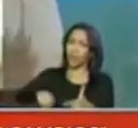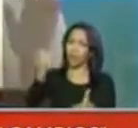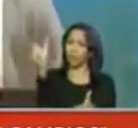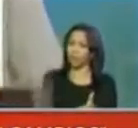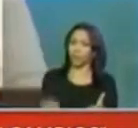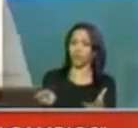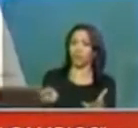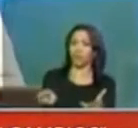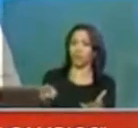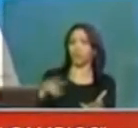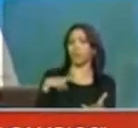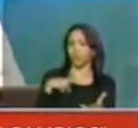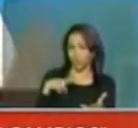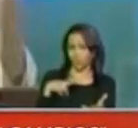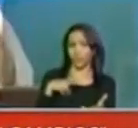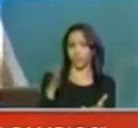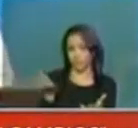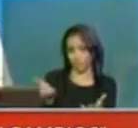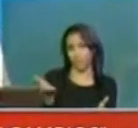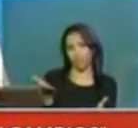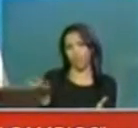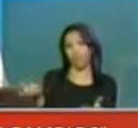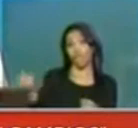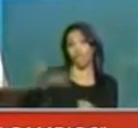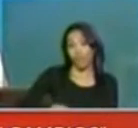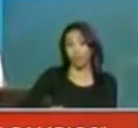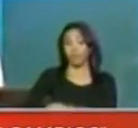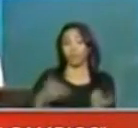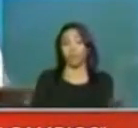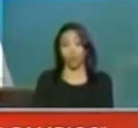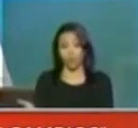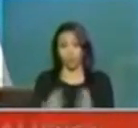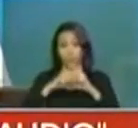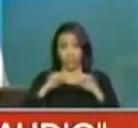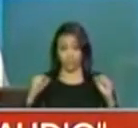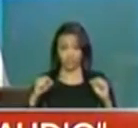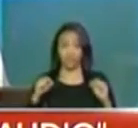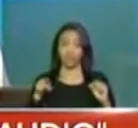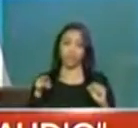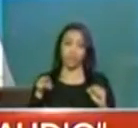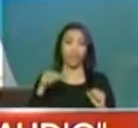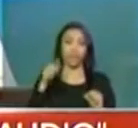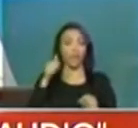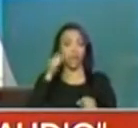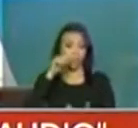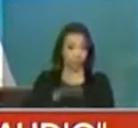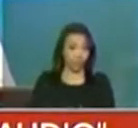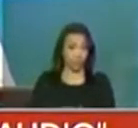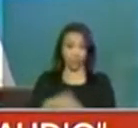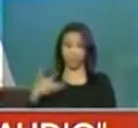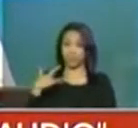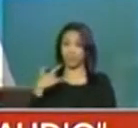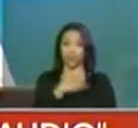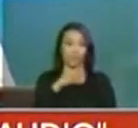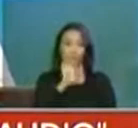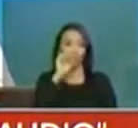ella dice, no estaba mi firma, lo que ese papel que se circuló en los medios de comunicación es trucho. No sé cuál es el papel, acá no lo vimos, hubo como una prueba y